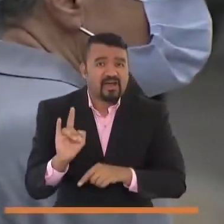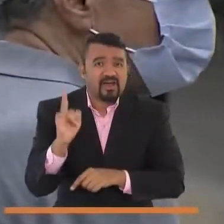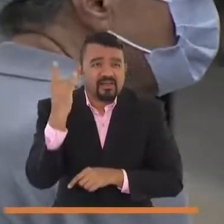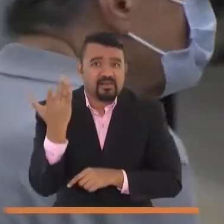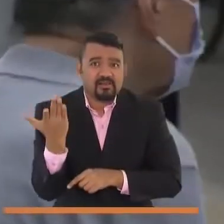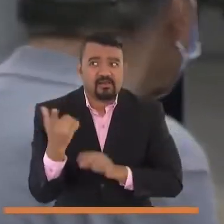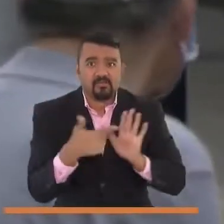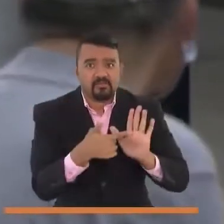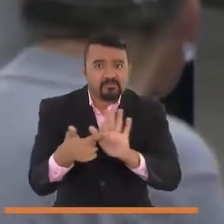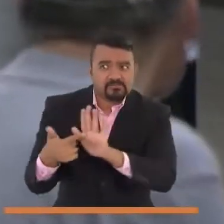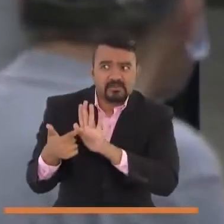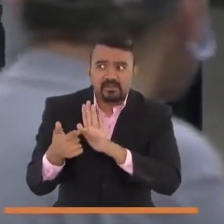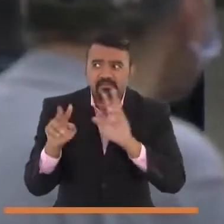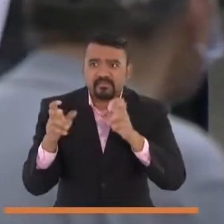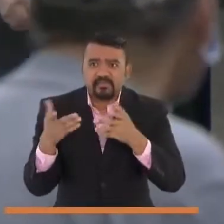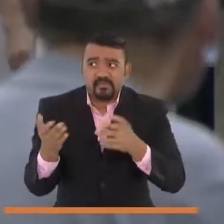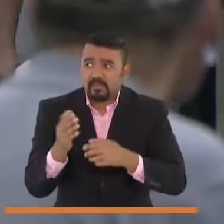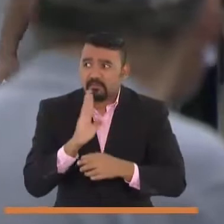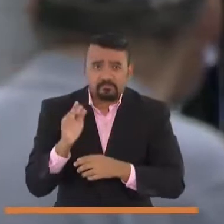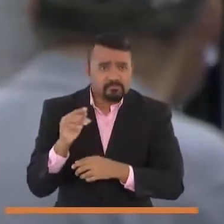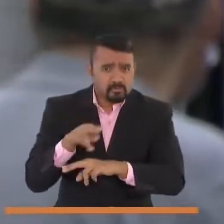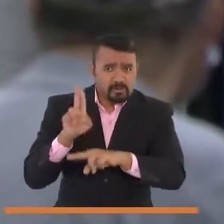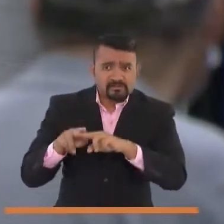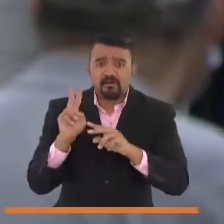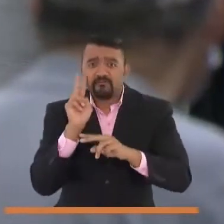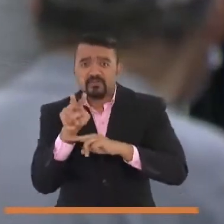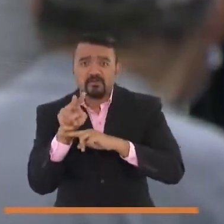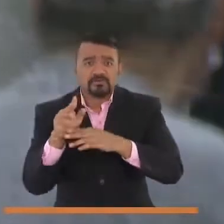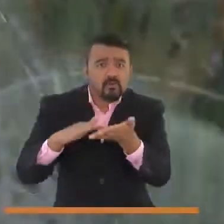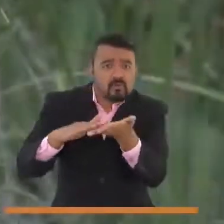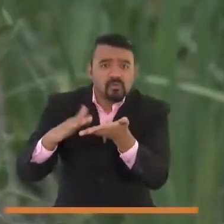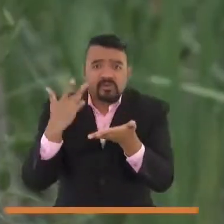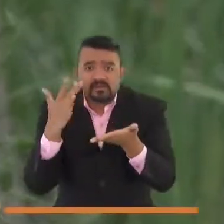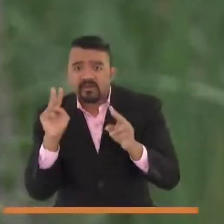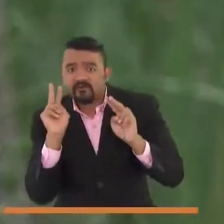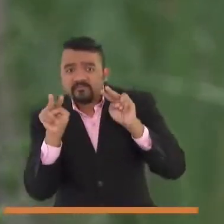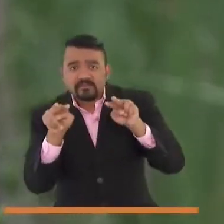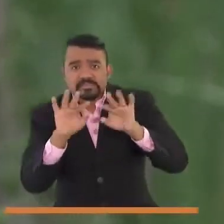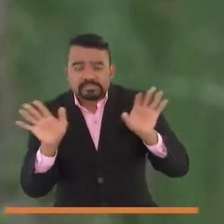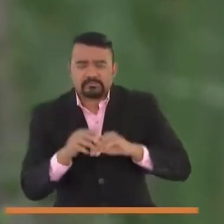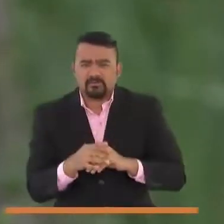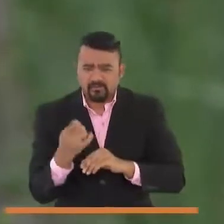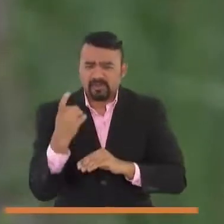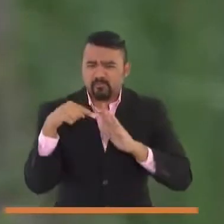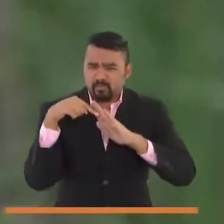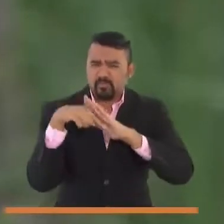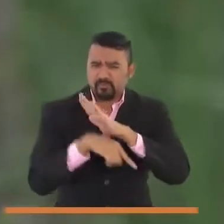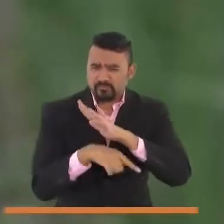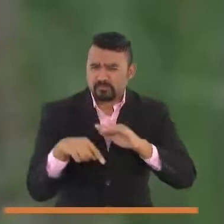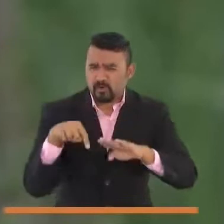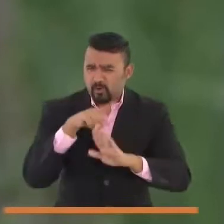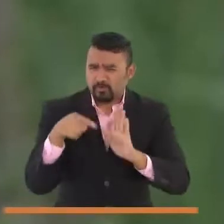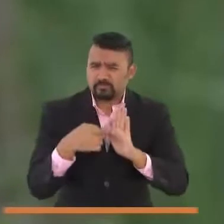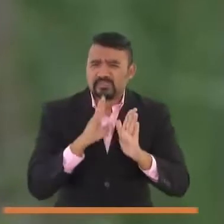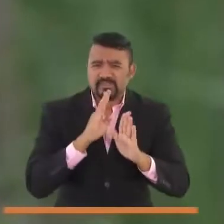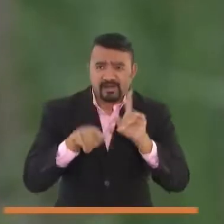superficie. Es decir, esto tiene también una obra que se ha logrado hacer con ayuda